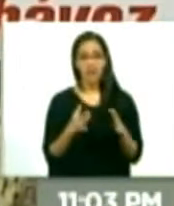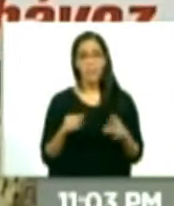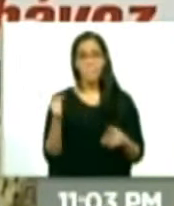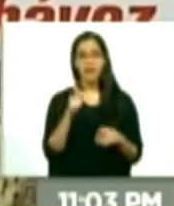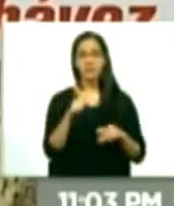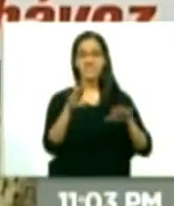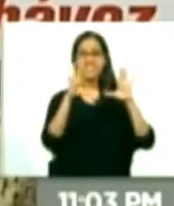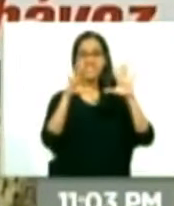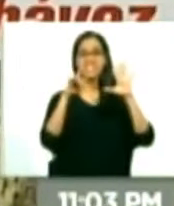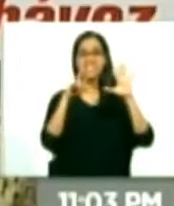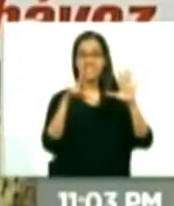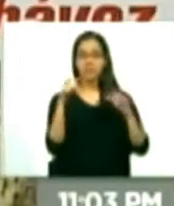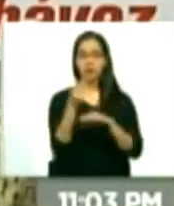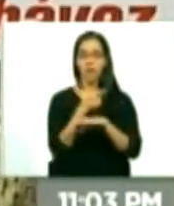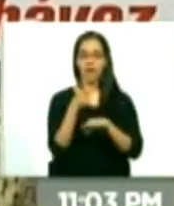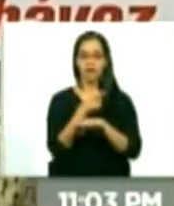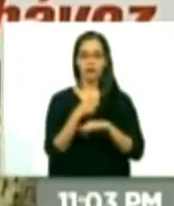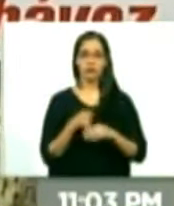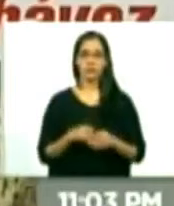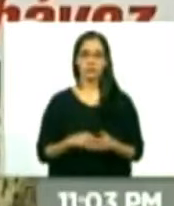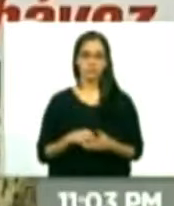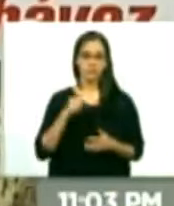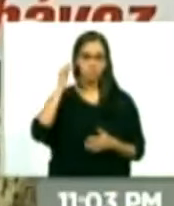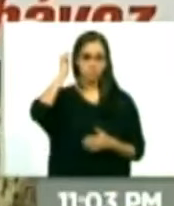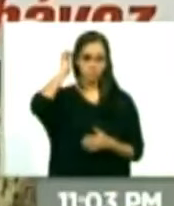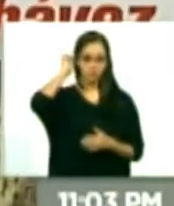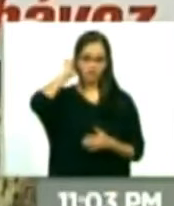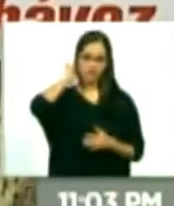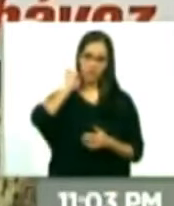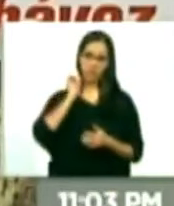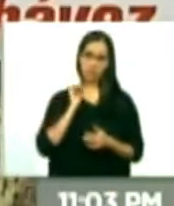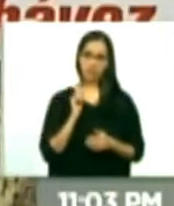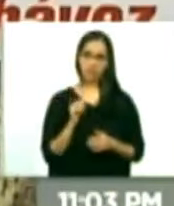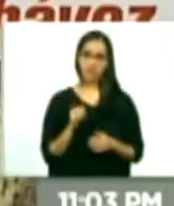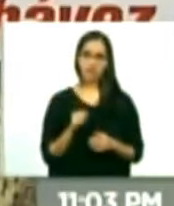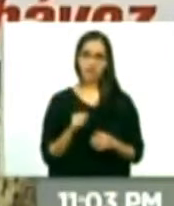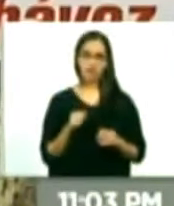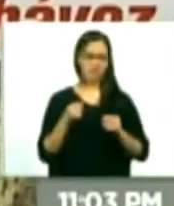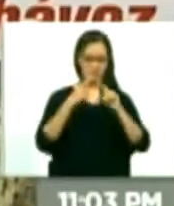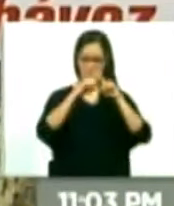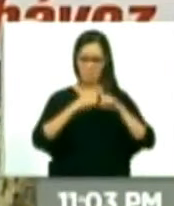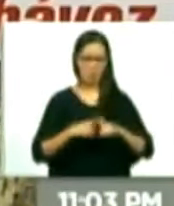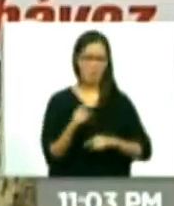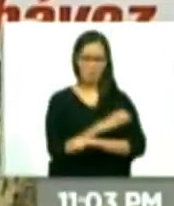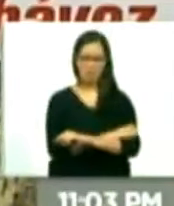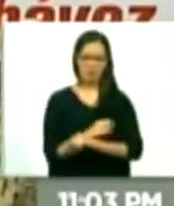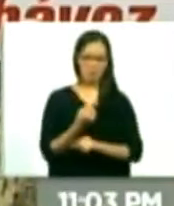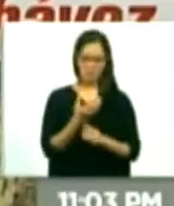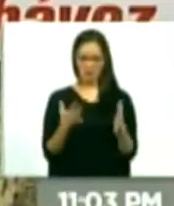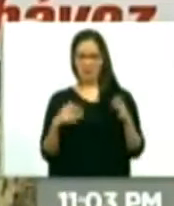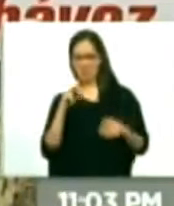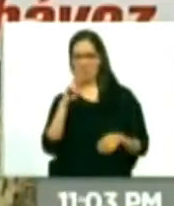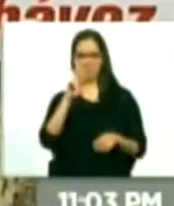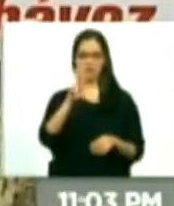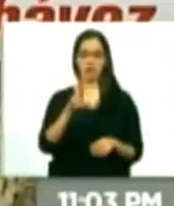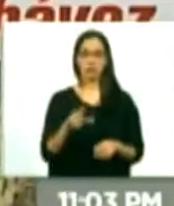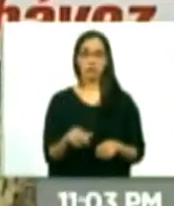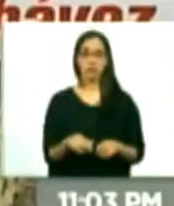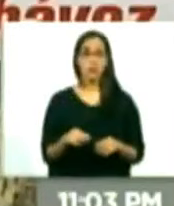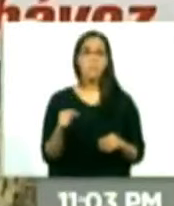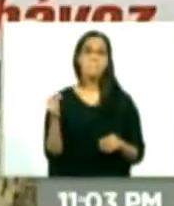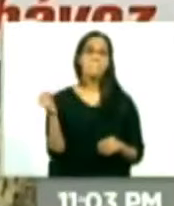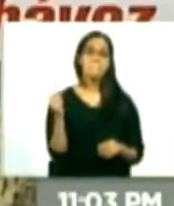17 gobernaciones. Y decían las encuestas de los escualios que ellos iban a ganar 23. Y dije: no, menos